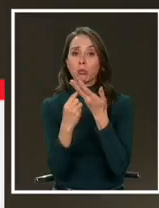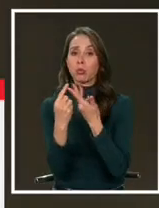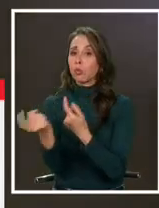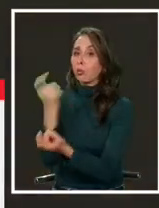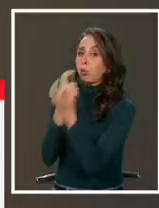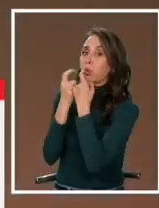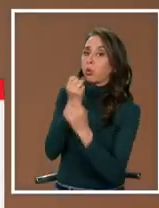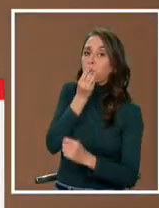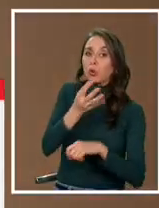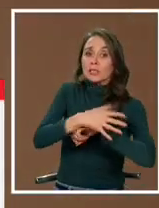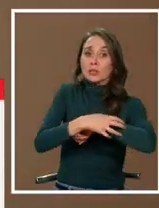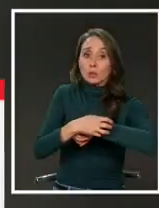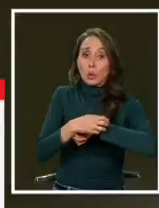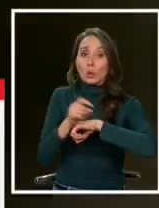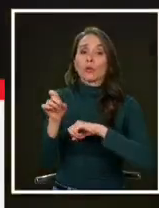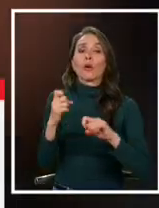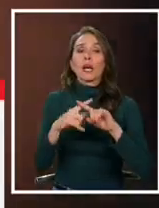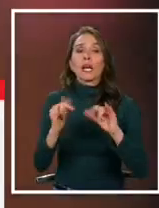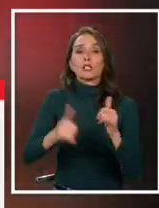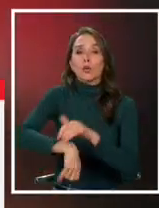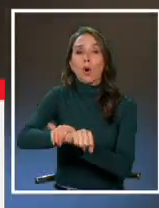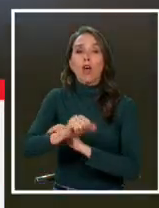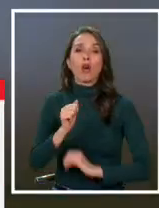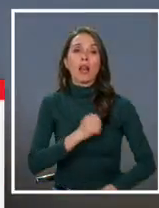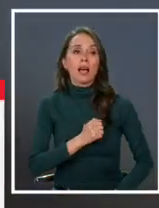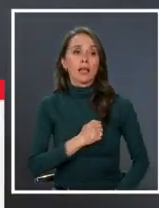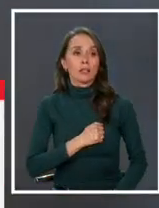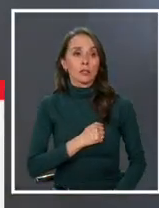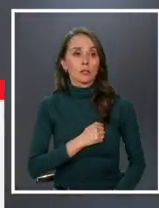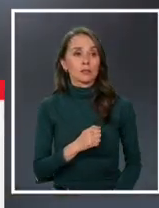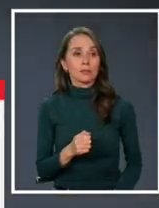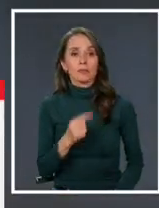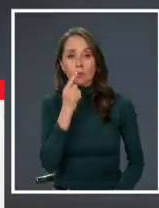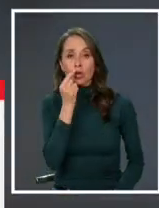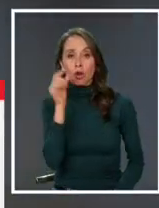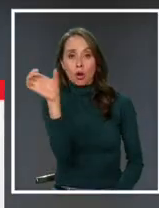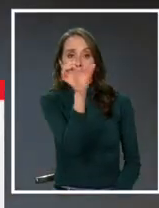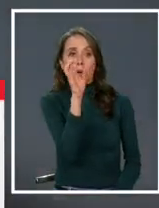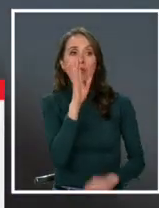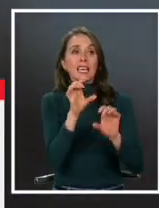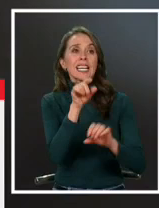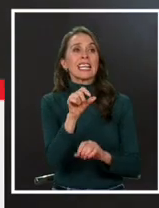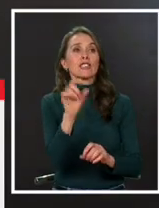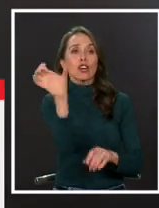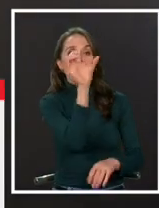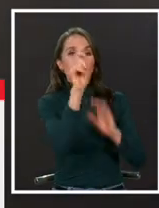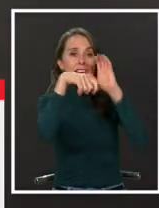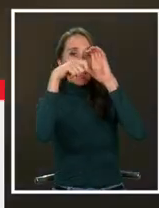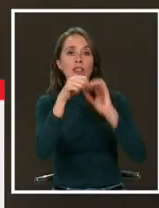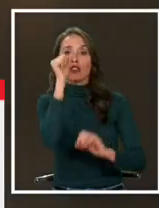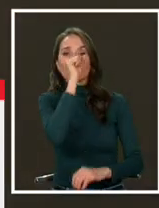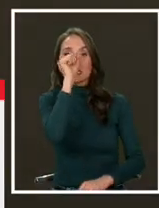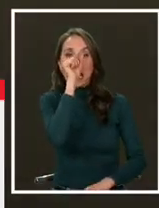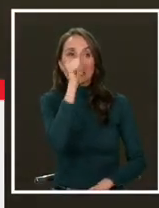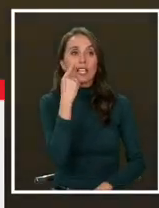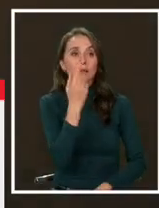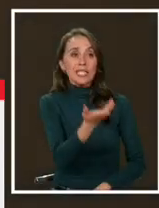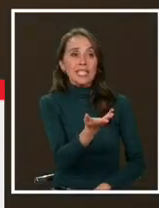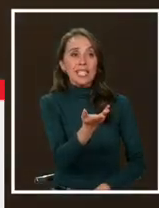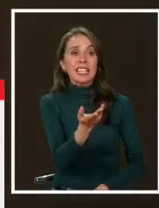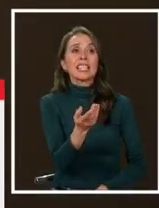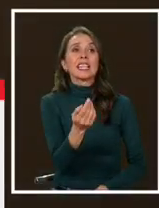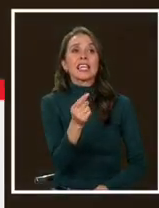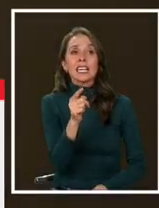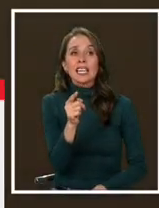insultos del ex jugador de Universidad Católica está grabando esta chancha Mira este